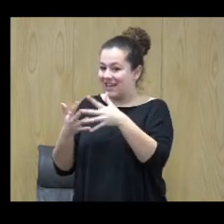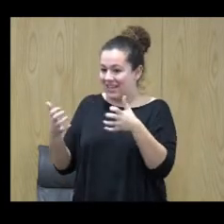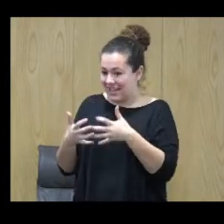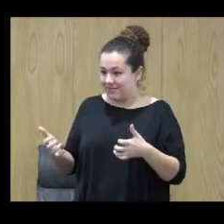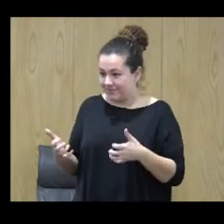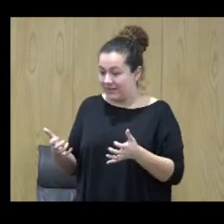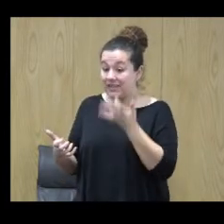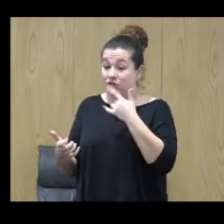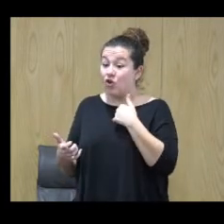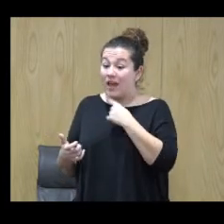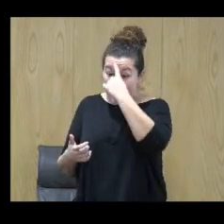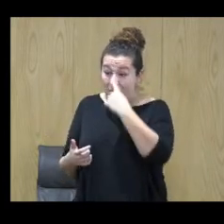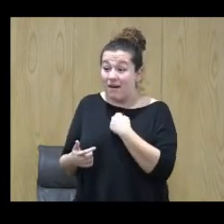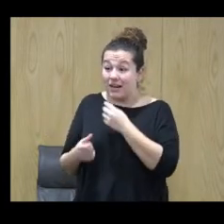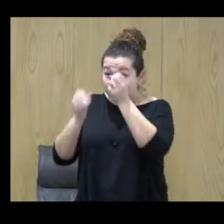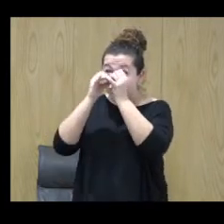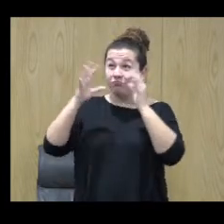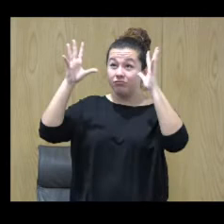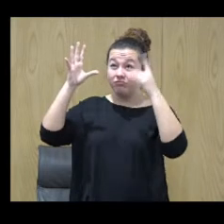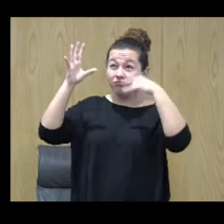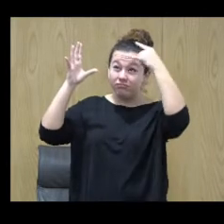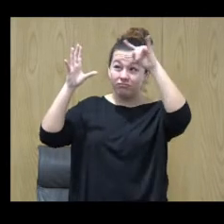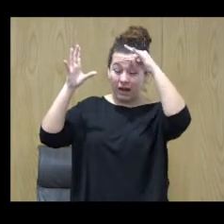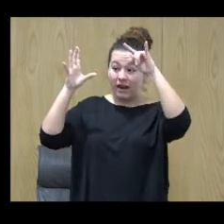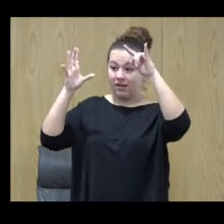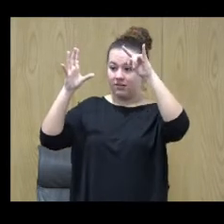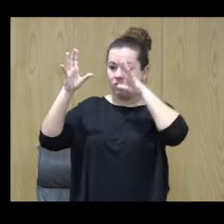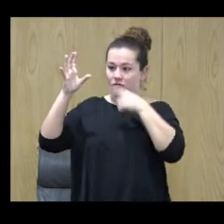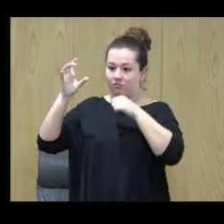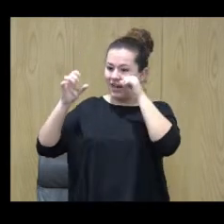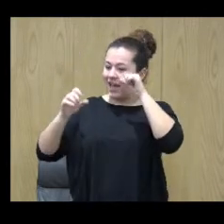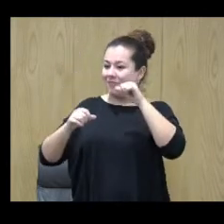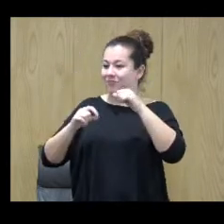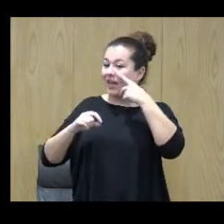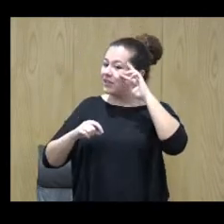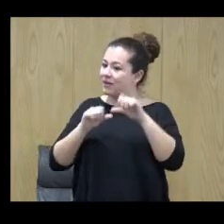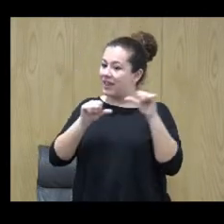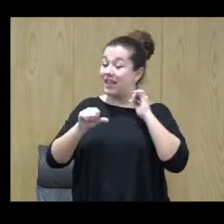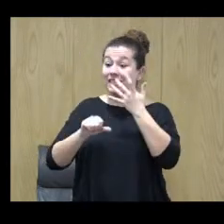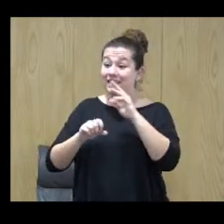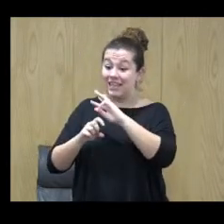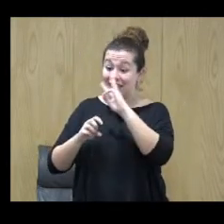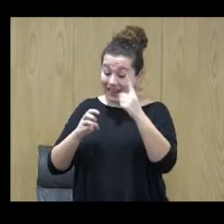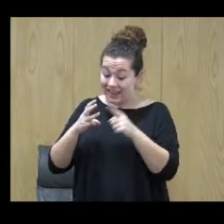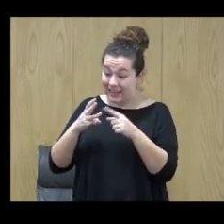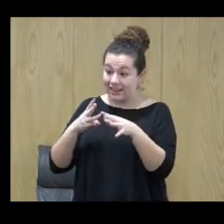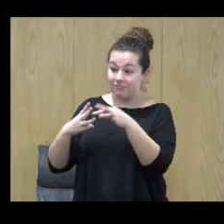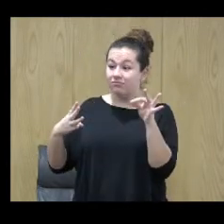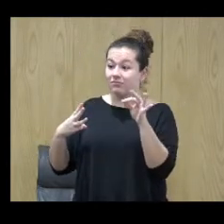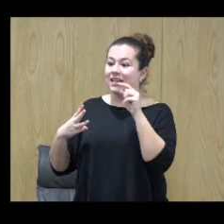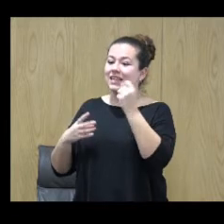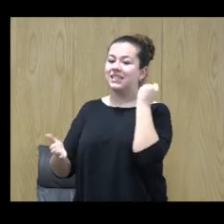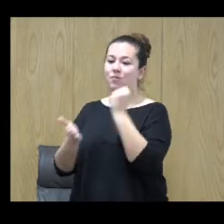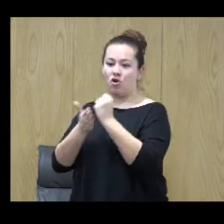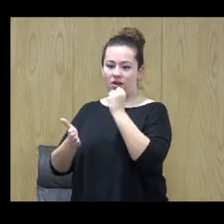imagen que yo genero de mi propia experiencia acerca de una vaca. Y si cojo la tercera, es la, la simbología